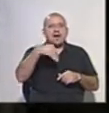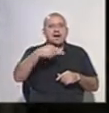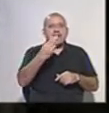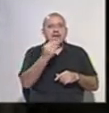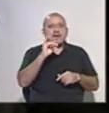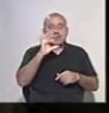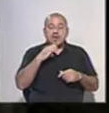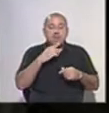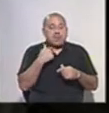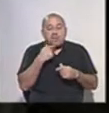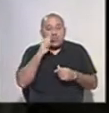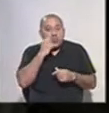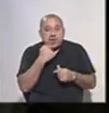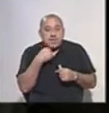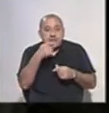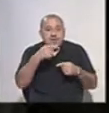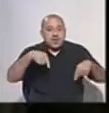nosotros nos gustaban, yo siempre digo lo mismo.